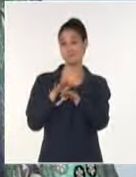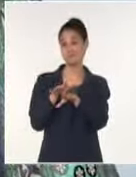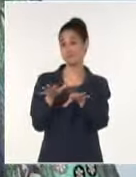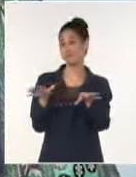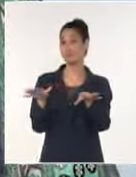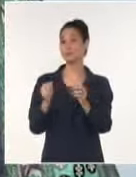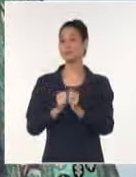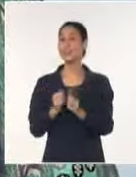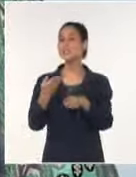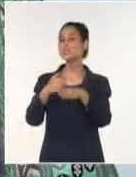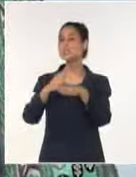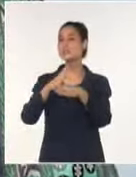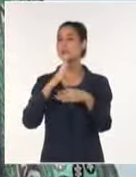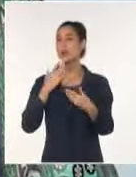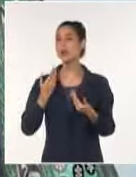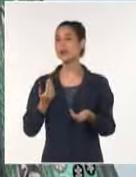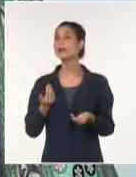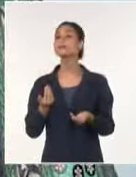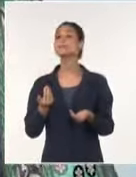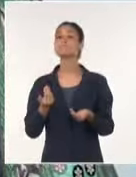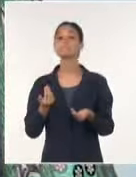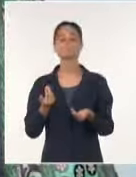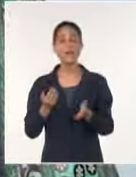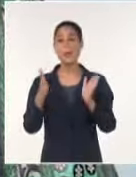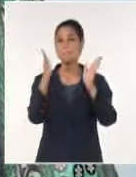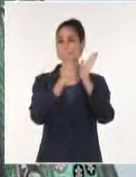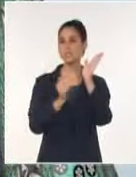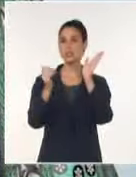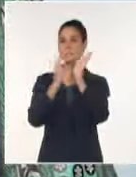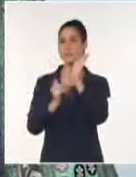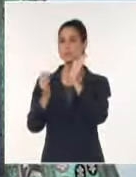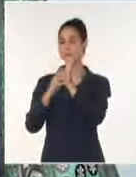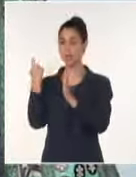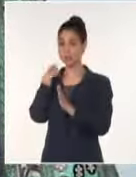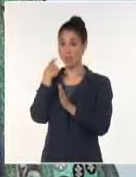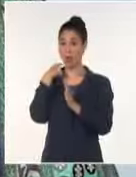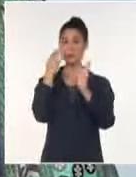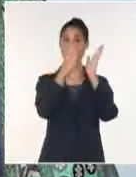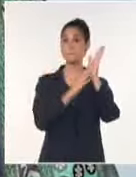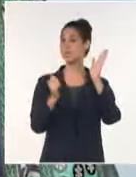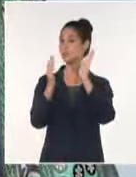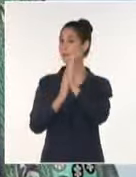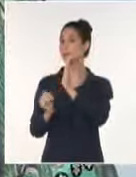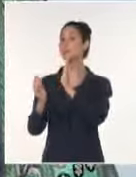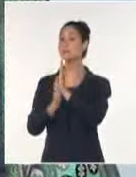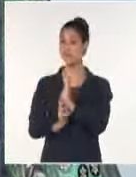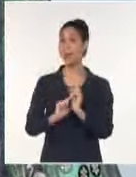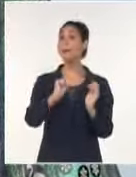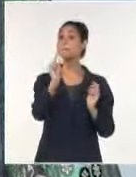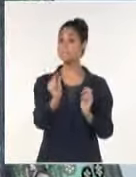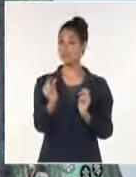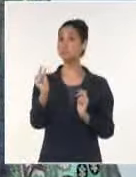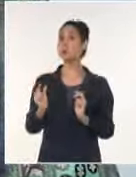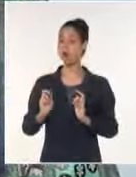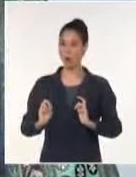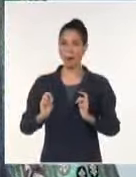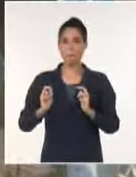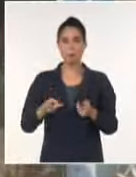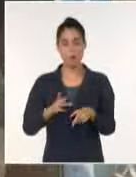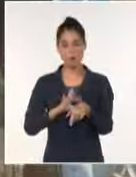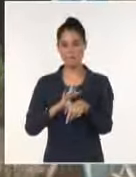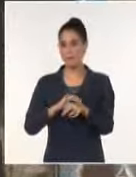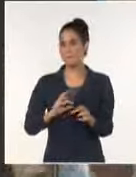quiere decir? Que durante todos los meses del año aparecen casos que son sospechosos de la enfermedad, algunos se confirman, otros